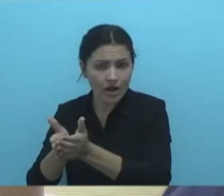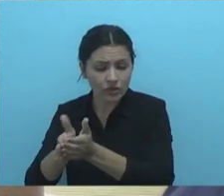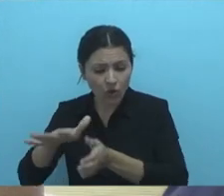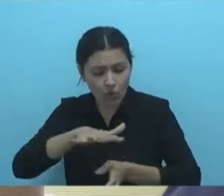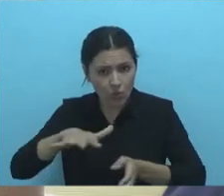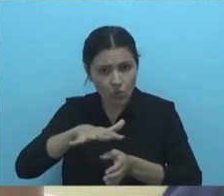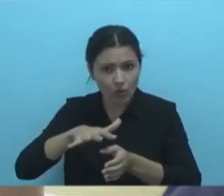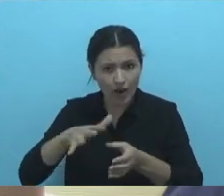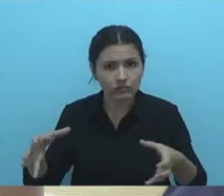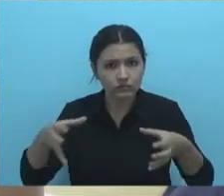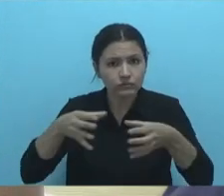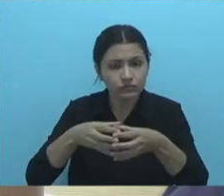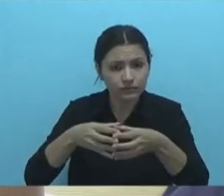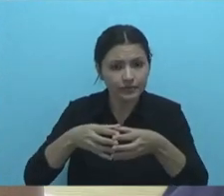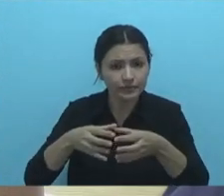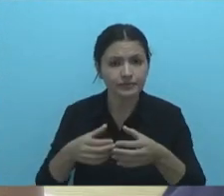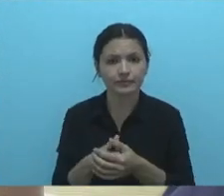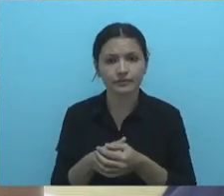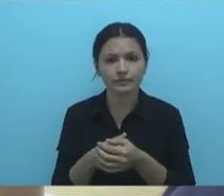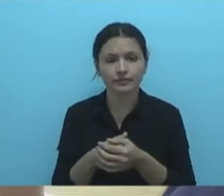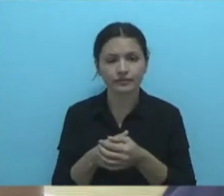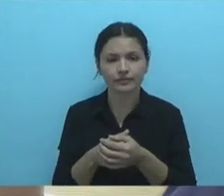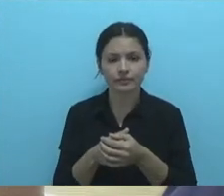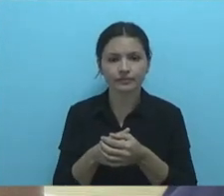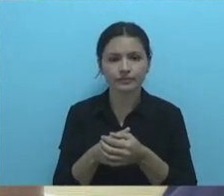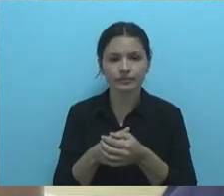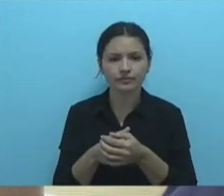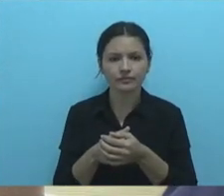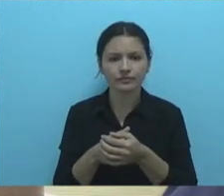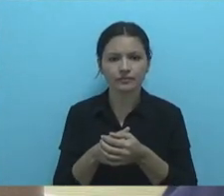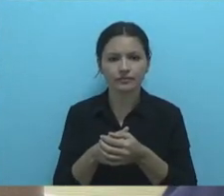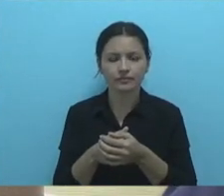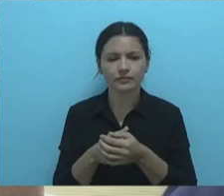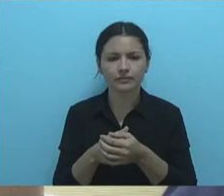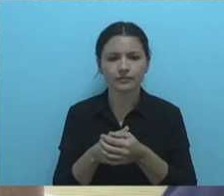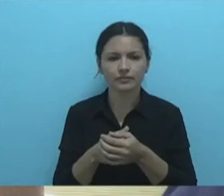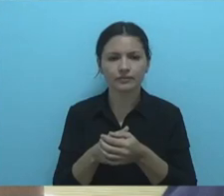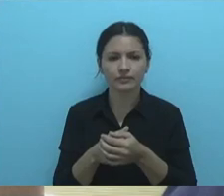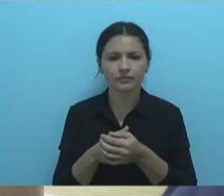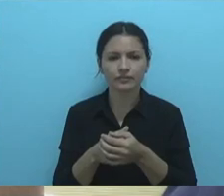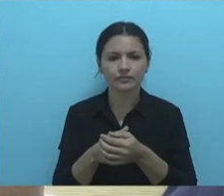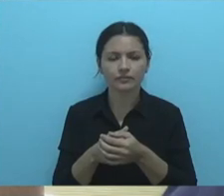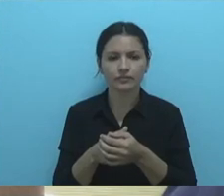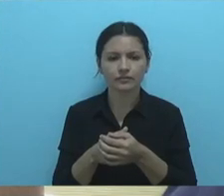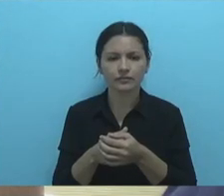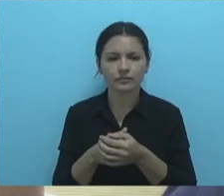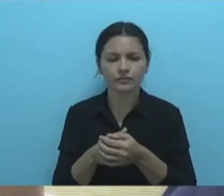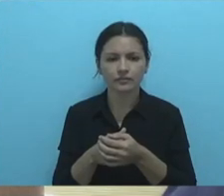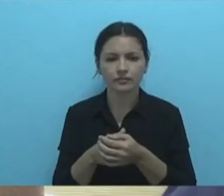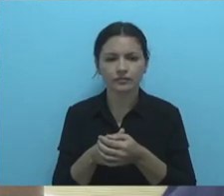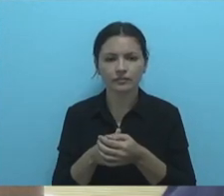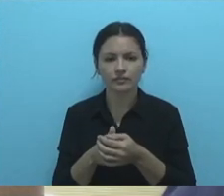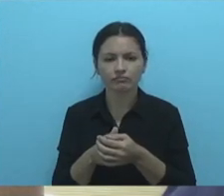es vicentín por otros medios va a consolidar la total dependencia